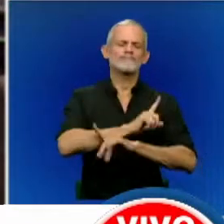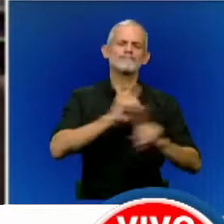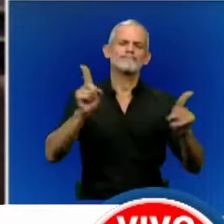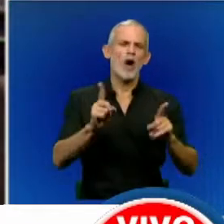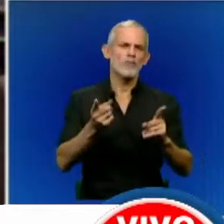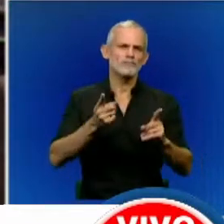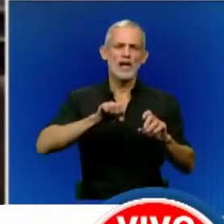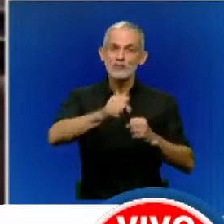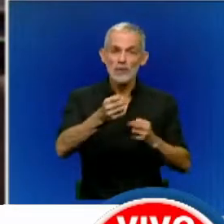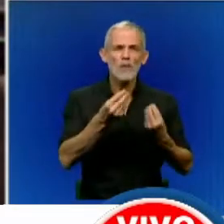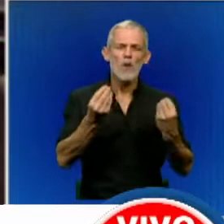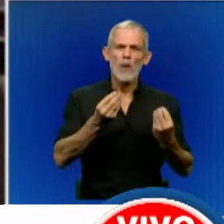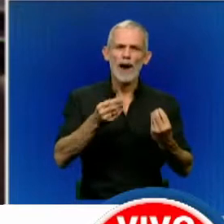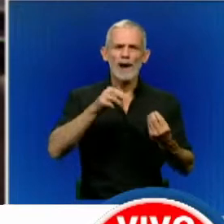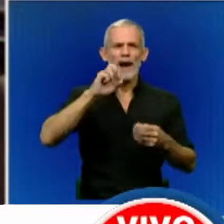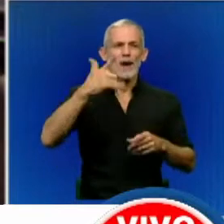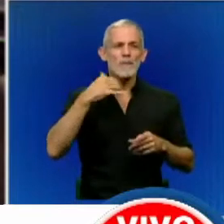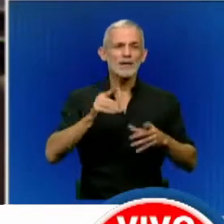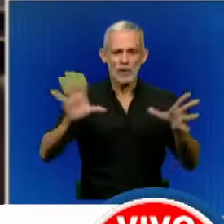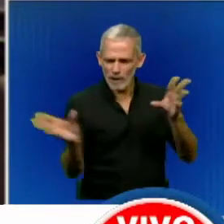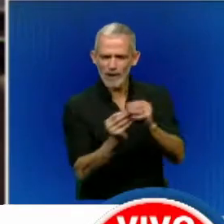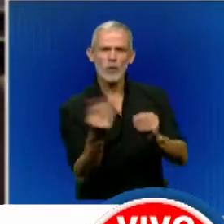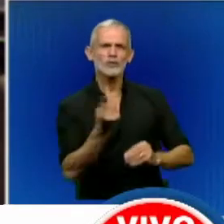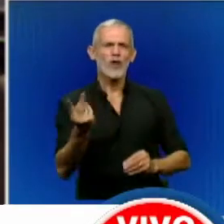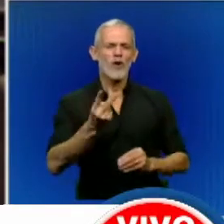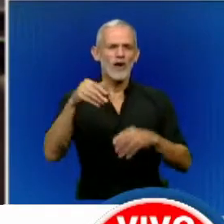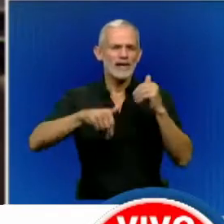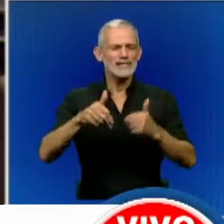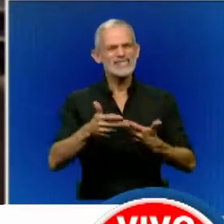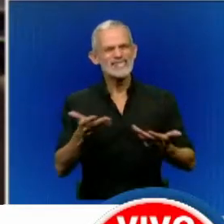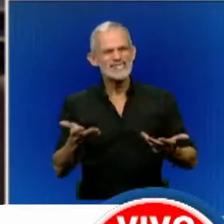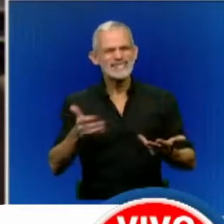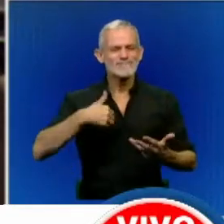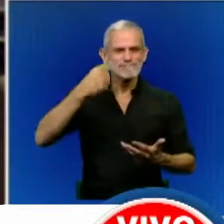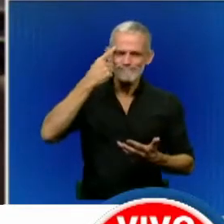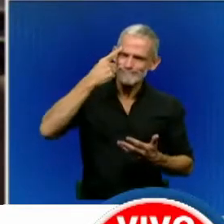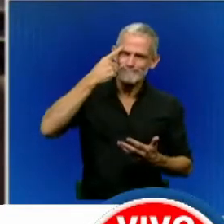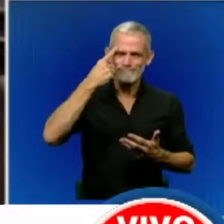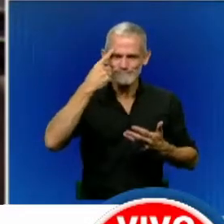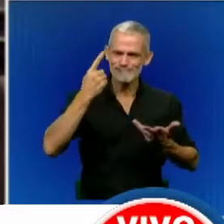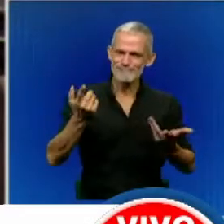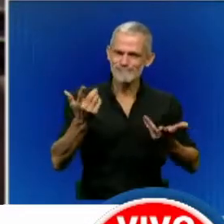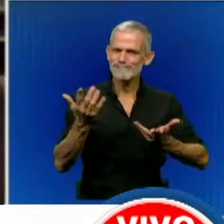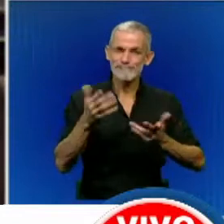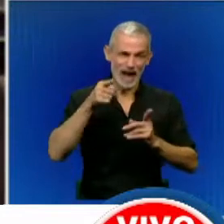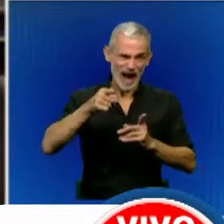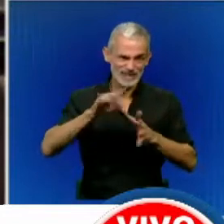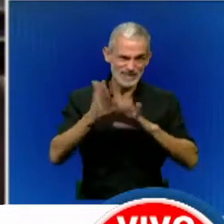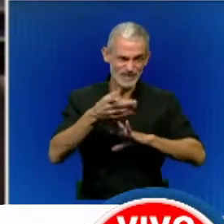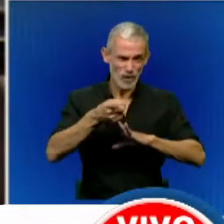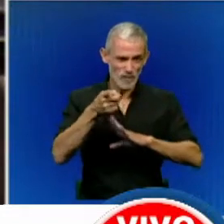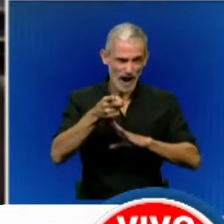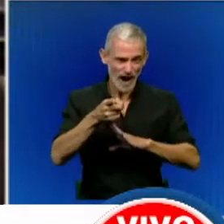de subsumirlas en una sola instancia electoral, lo cual nos conducía de modo inexorable e